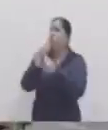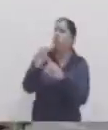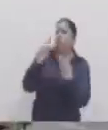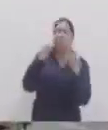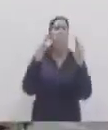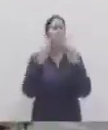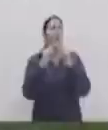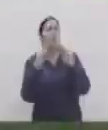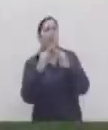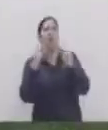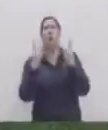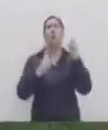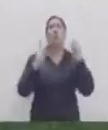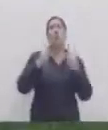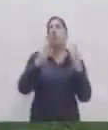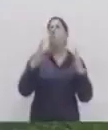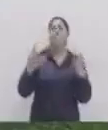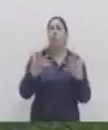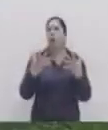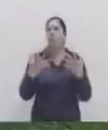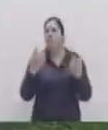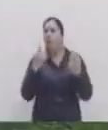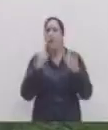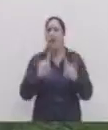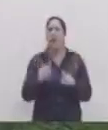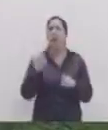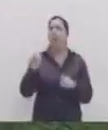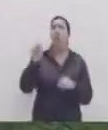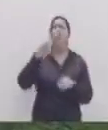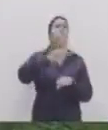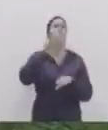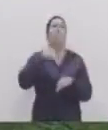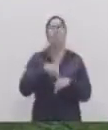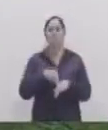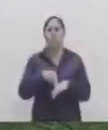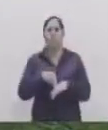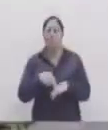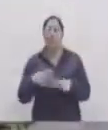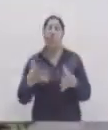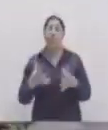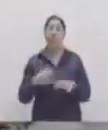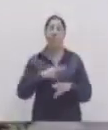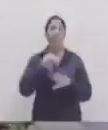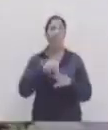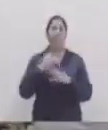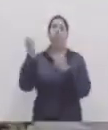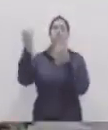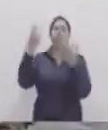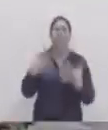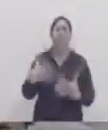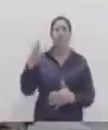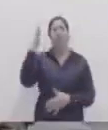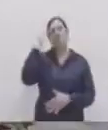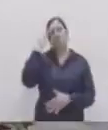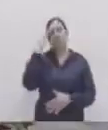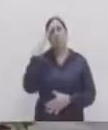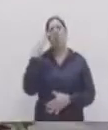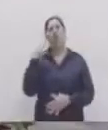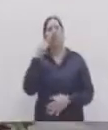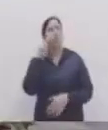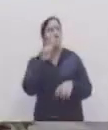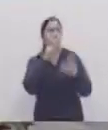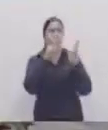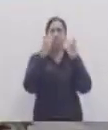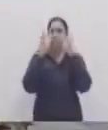poder conocer cuáles son los acontecimientos que en ella nos da. La naturaleza nos da a